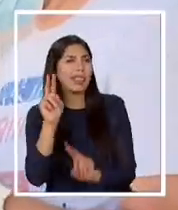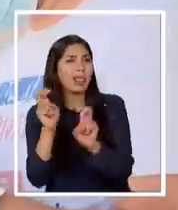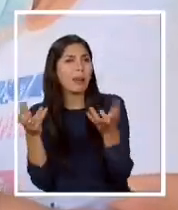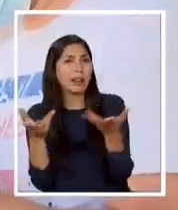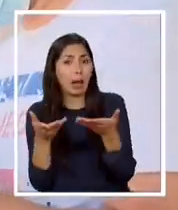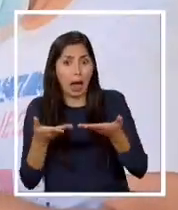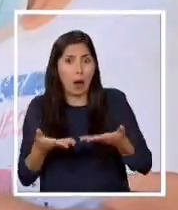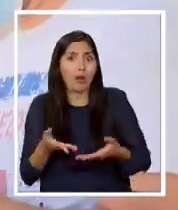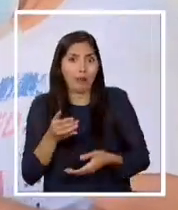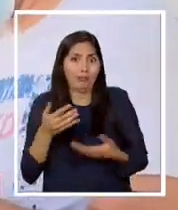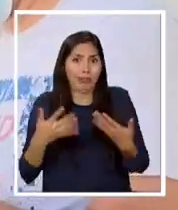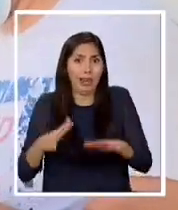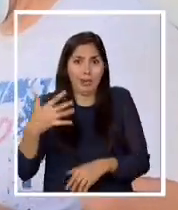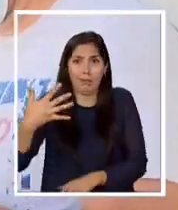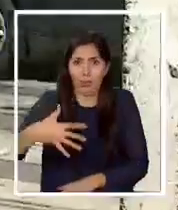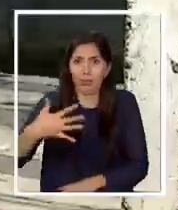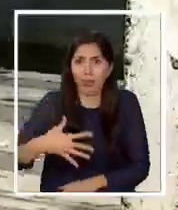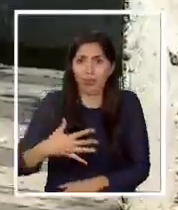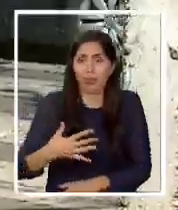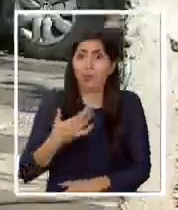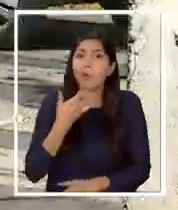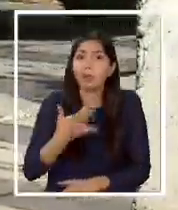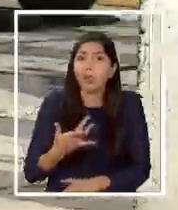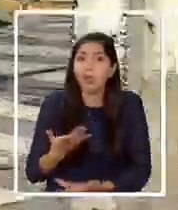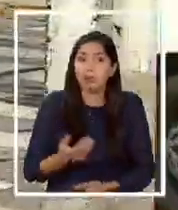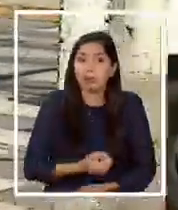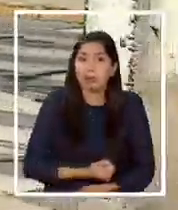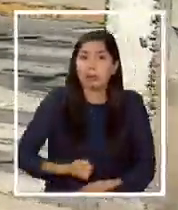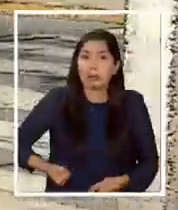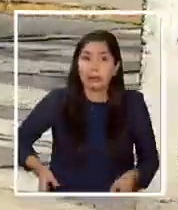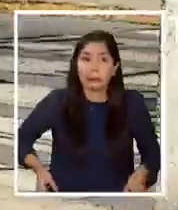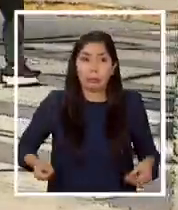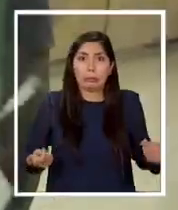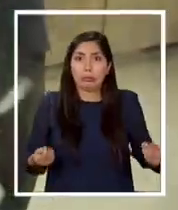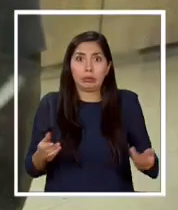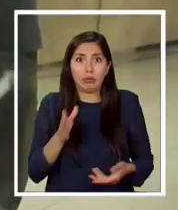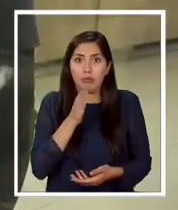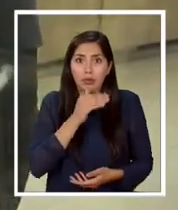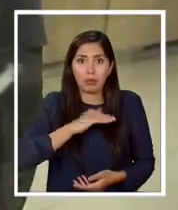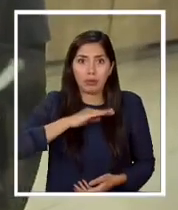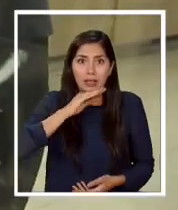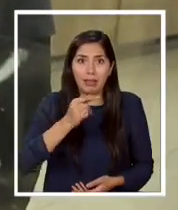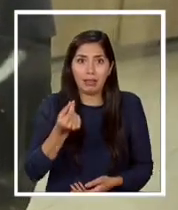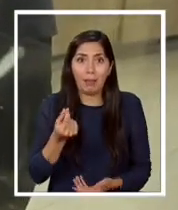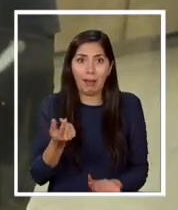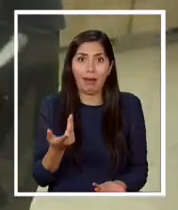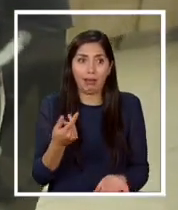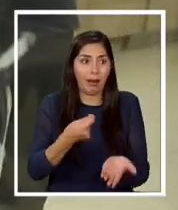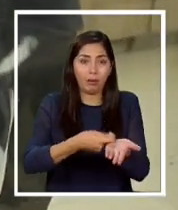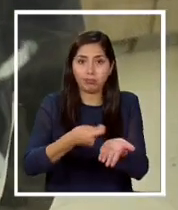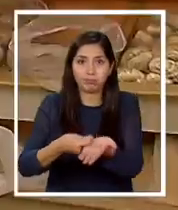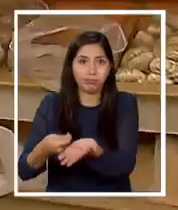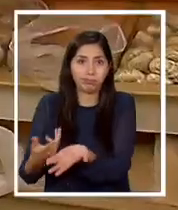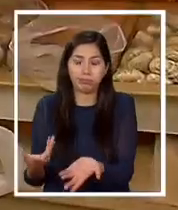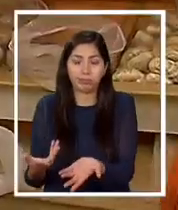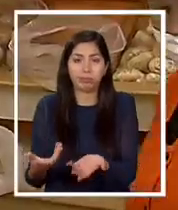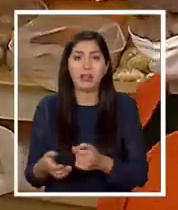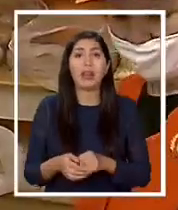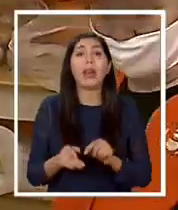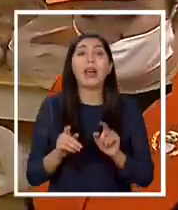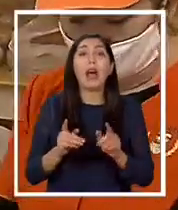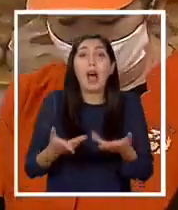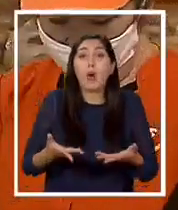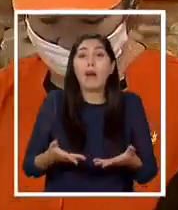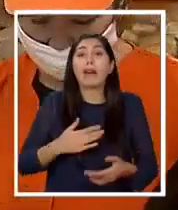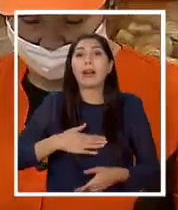tomado importancia. Afecta a los bolsillos, sobre todo cuando el presupuesto no alcanza para todo el mes. Una medida que busca controlar